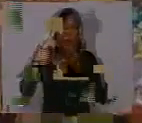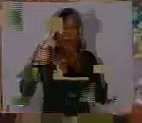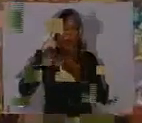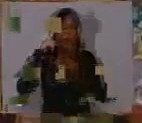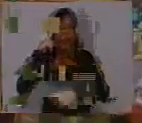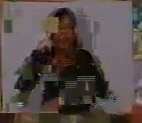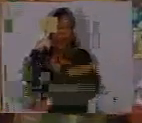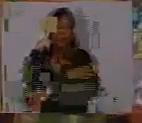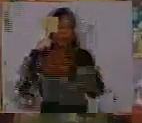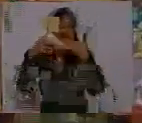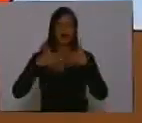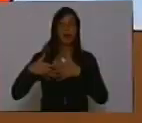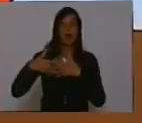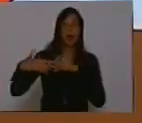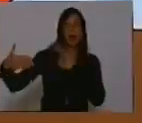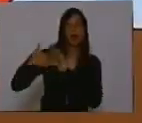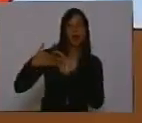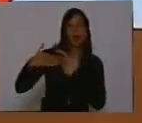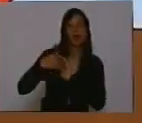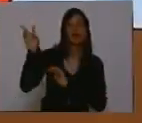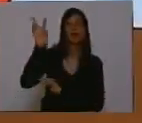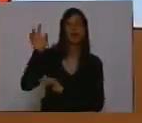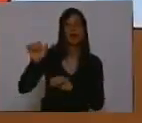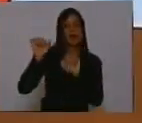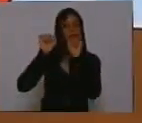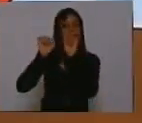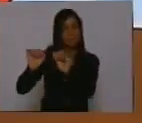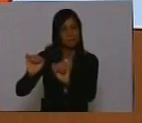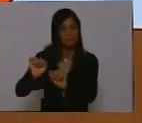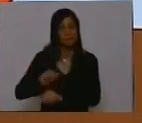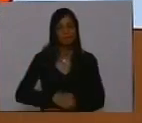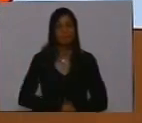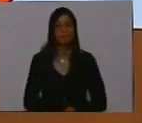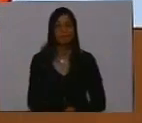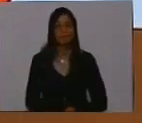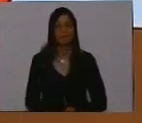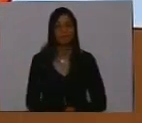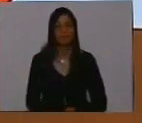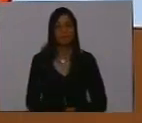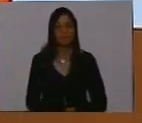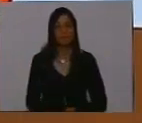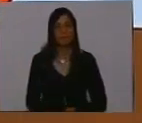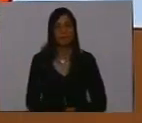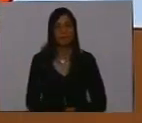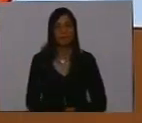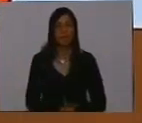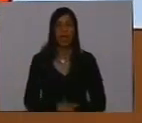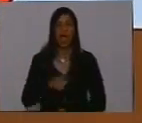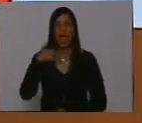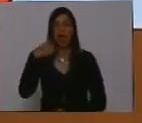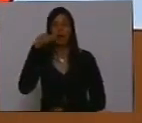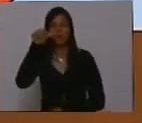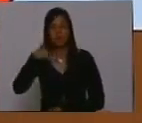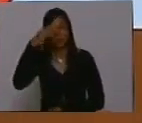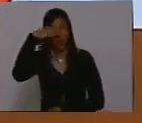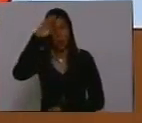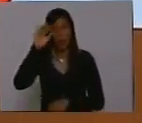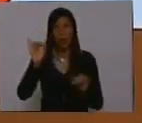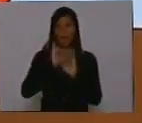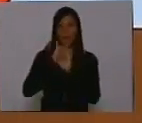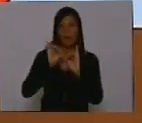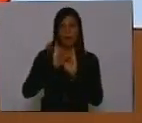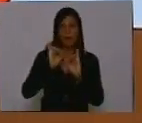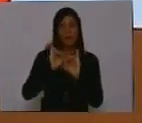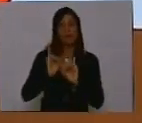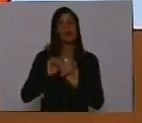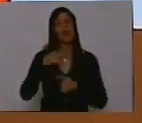el imperialismo contra la estabilidad y la paz de Venezuela. Concluyó su intervención afirmando que todos